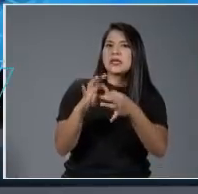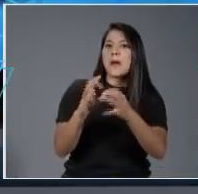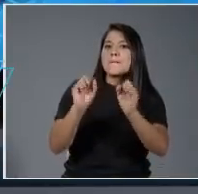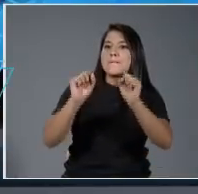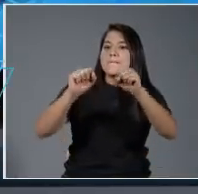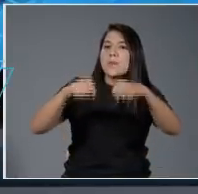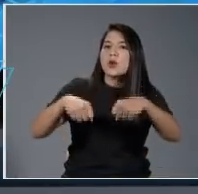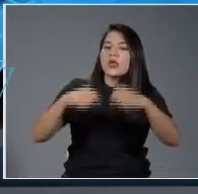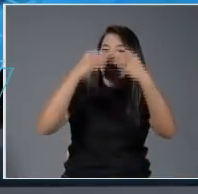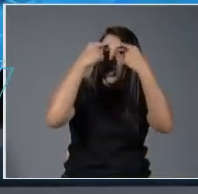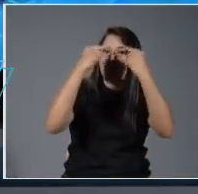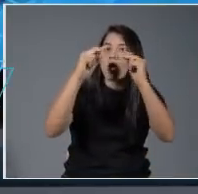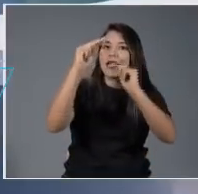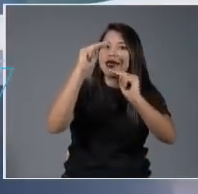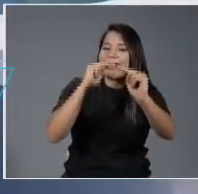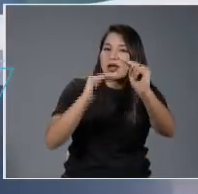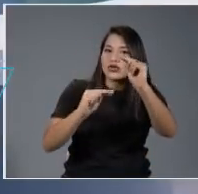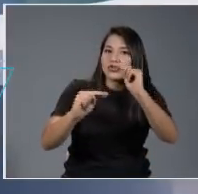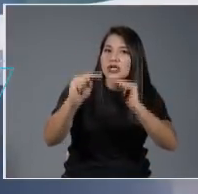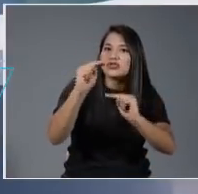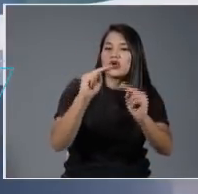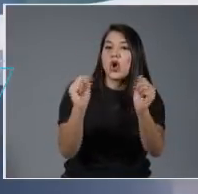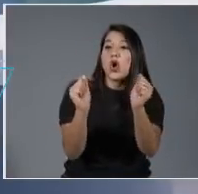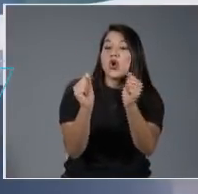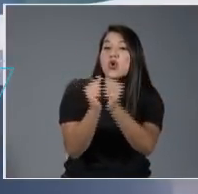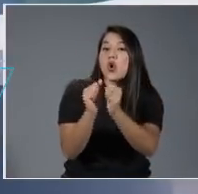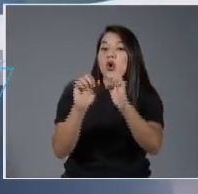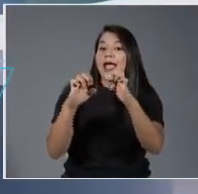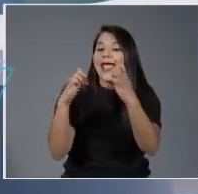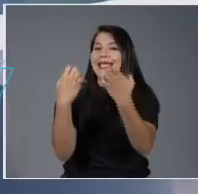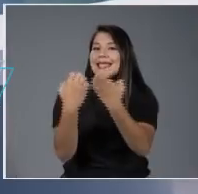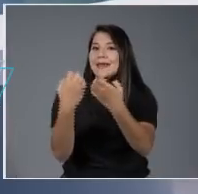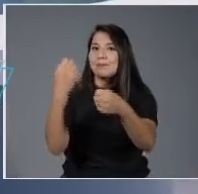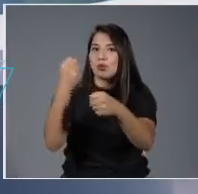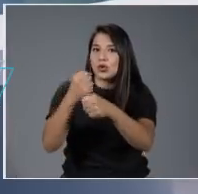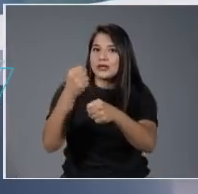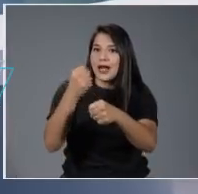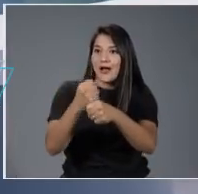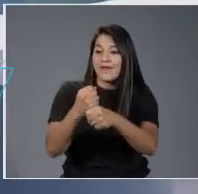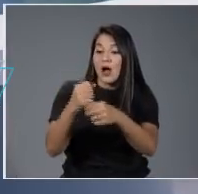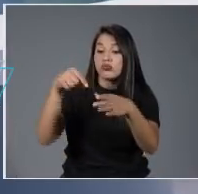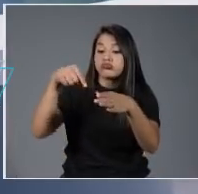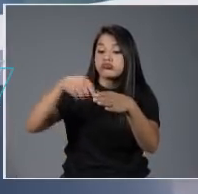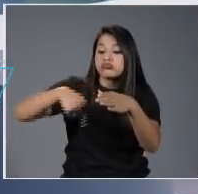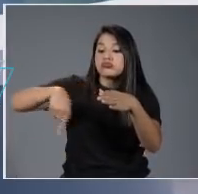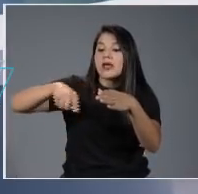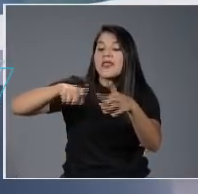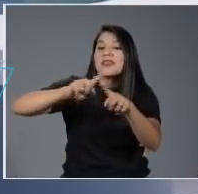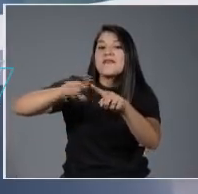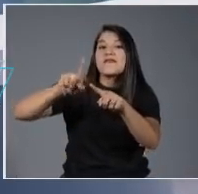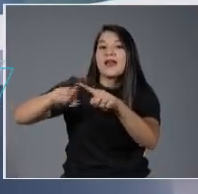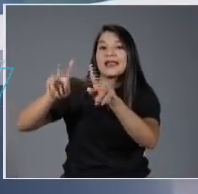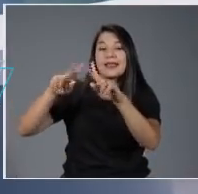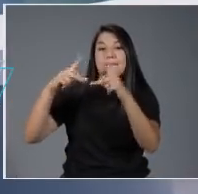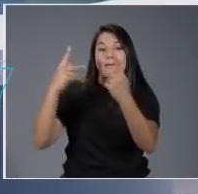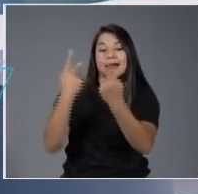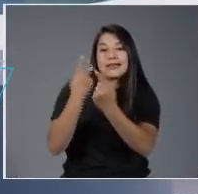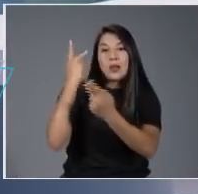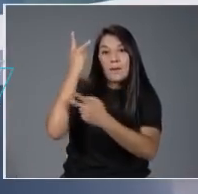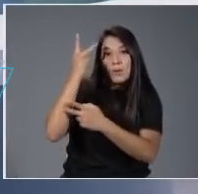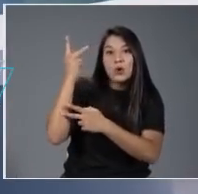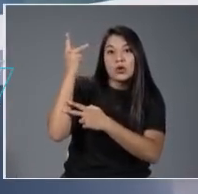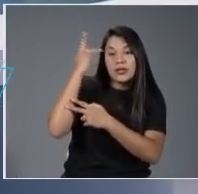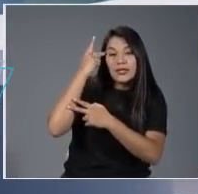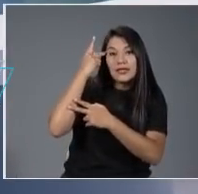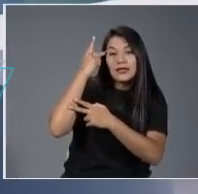generar negociación con un gabinete que está conformado por diferentes partidos políticos y que tienen diferentes intereses, o